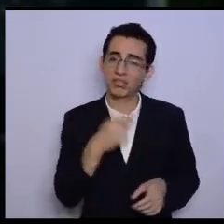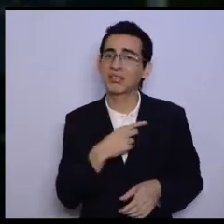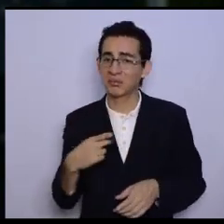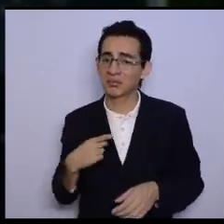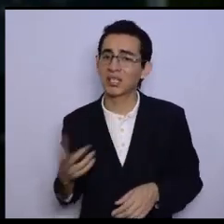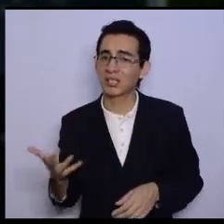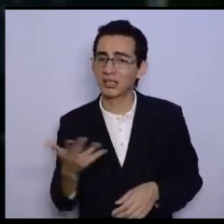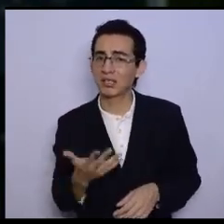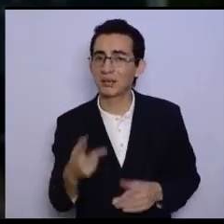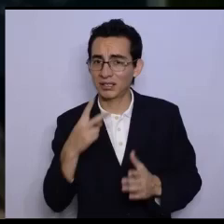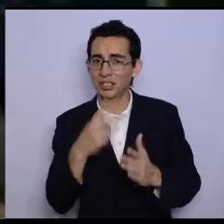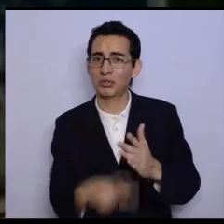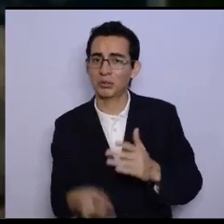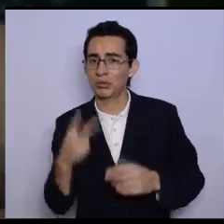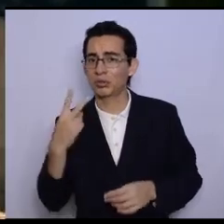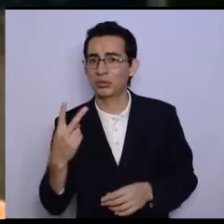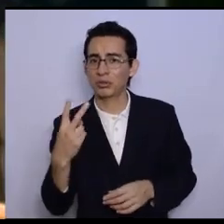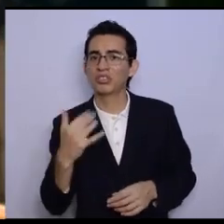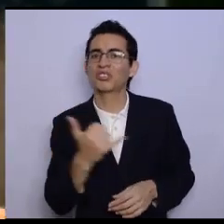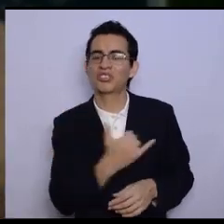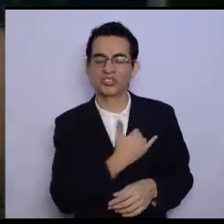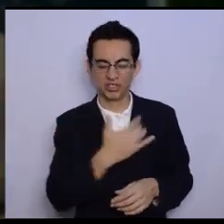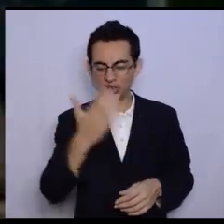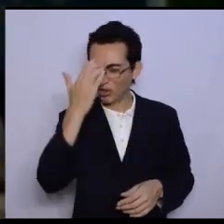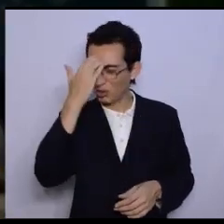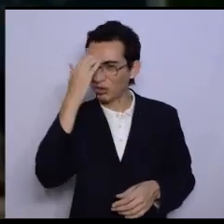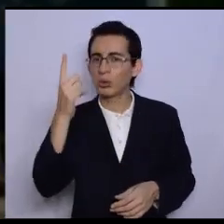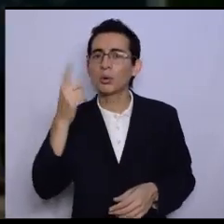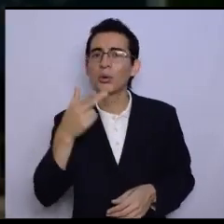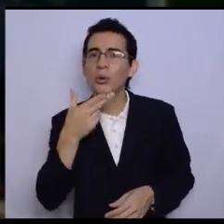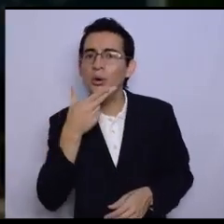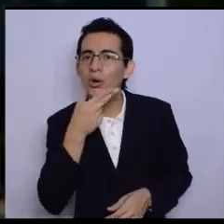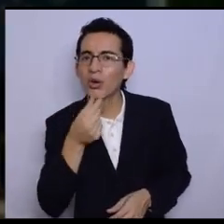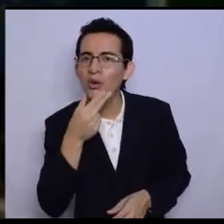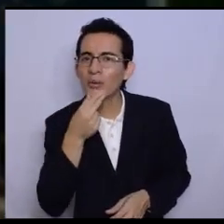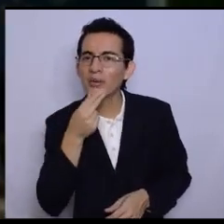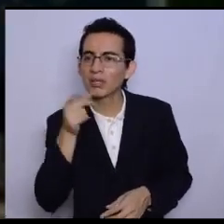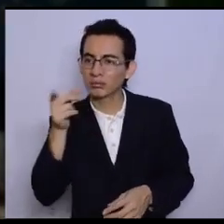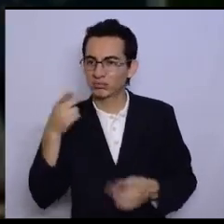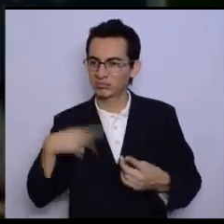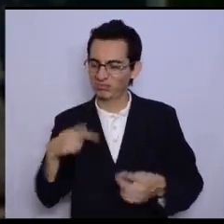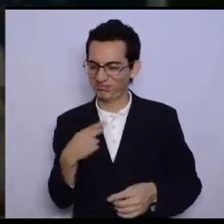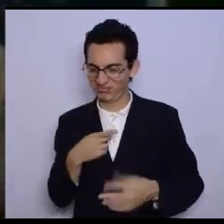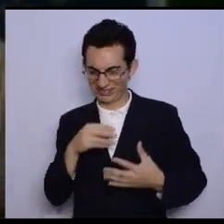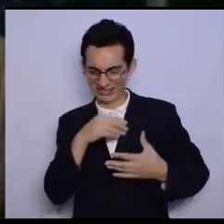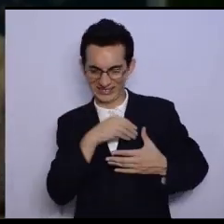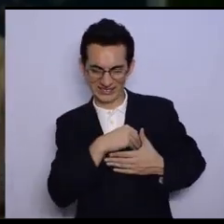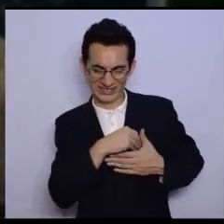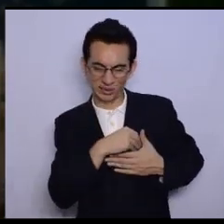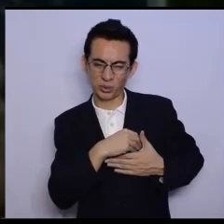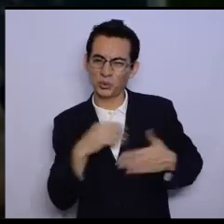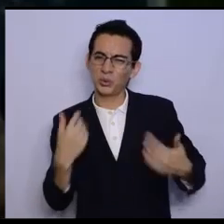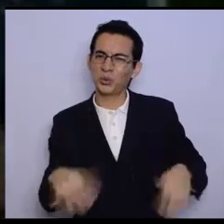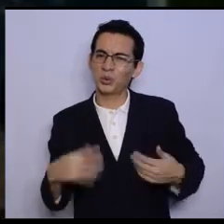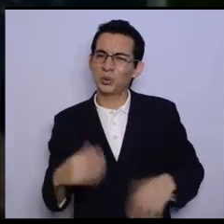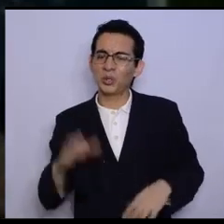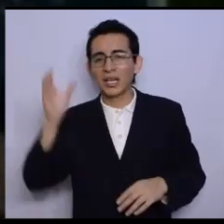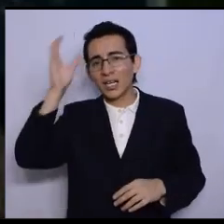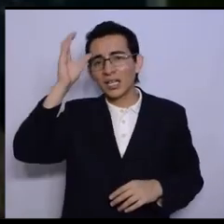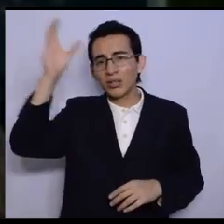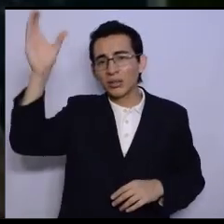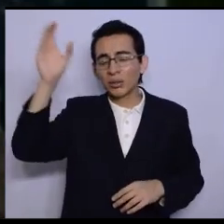Versículo 2. Conozco a un hombre en Cristo que hace 14